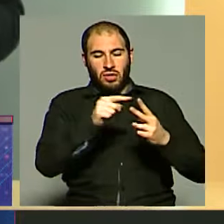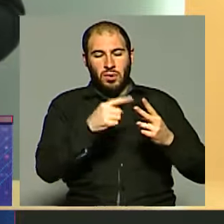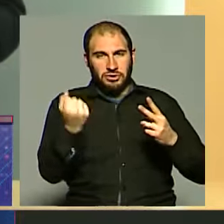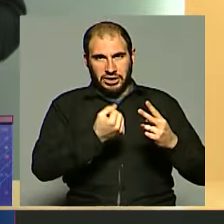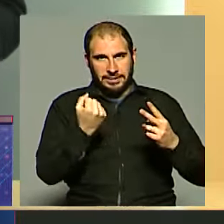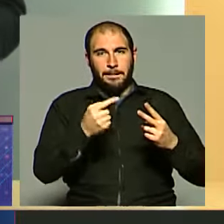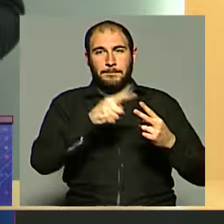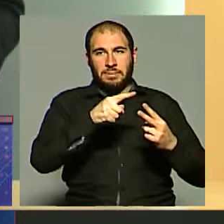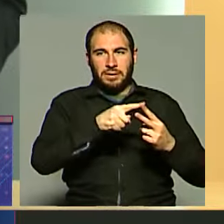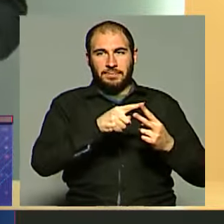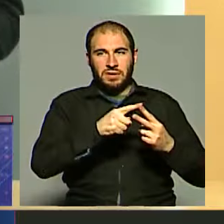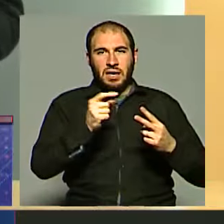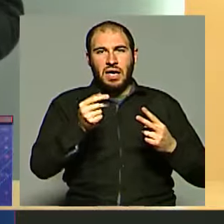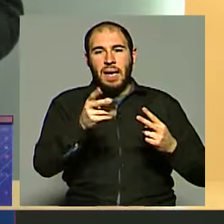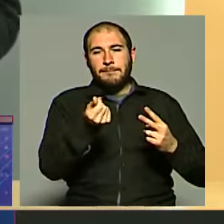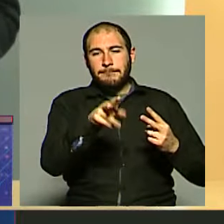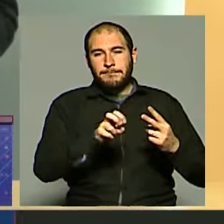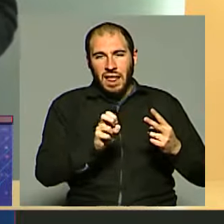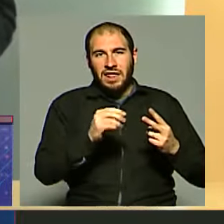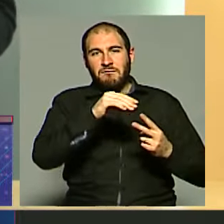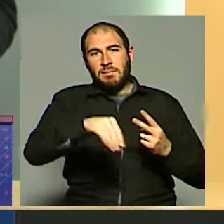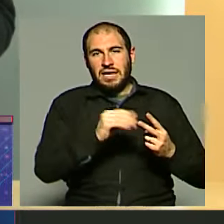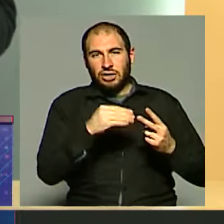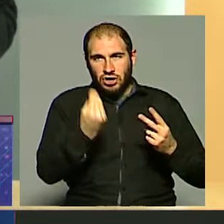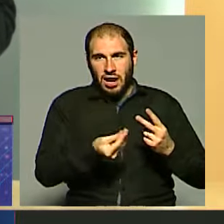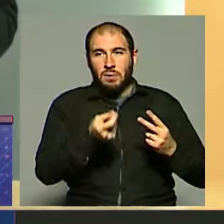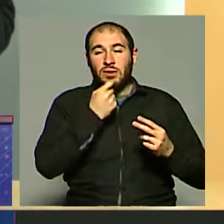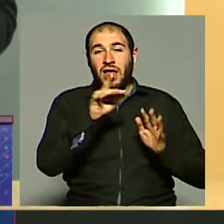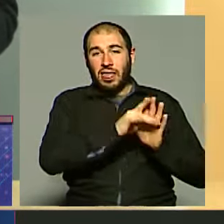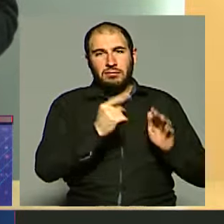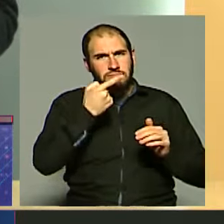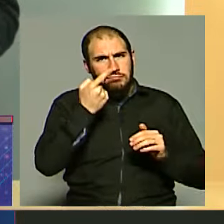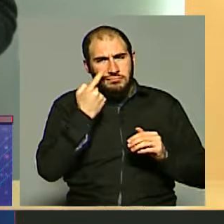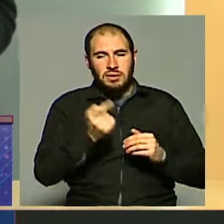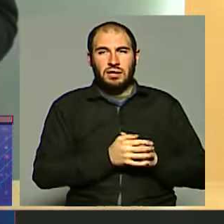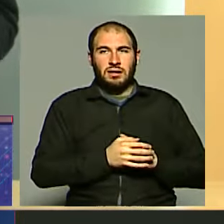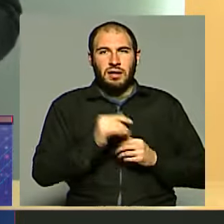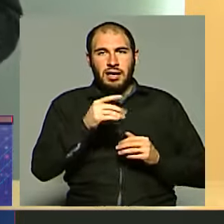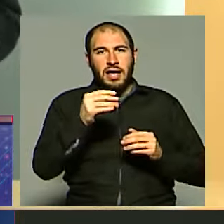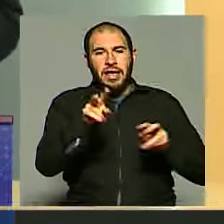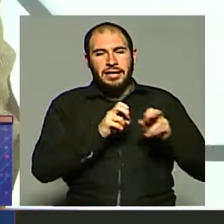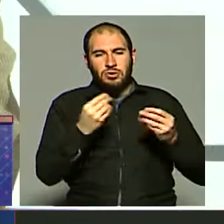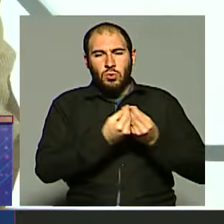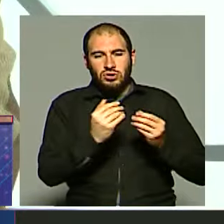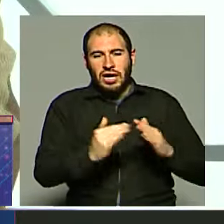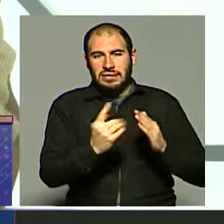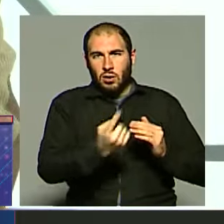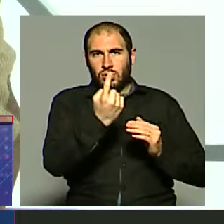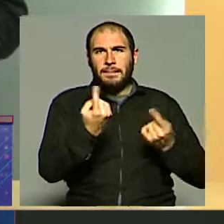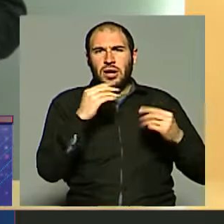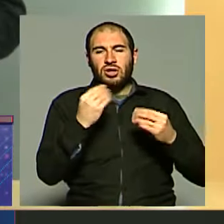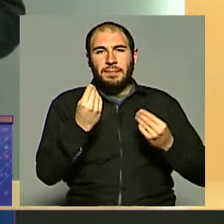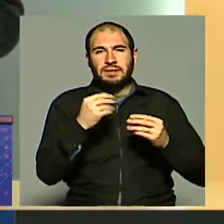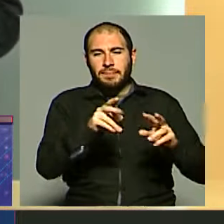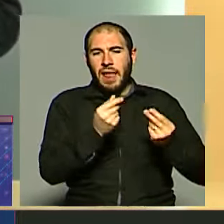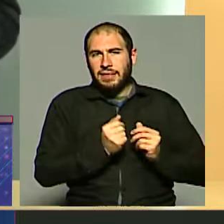Por un lado, los ingresos que hay por familia. Y, por ejemplo, el dato llamativo es que decían, bueno, sí, hay varios ingresos en un hogar, pero ¿qué sucede con